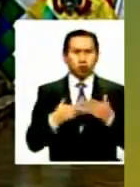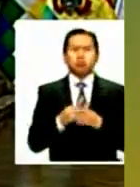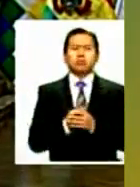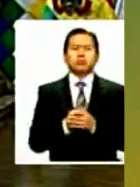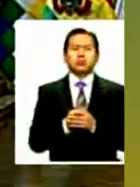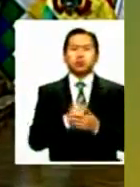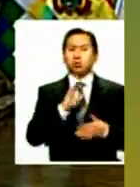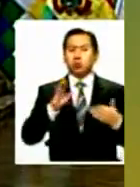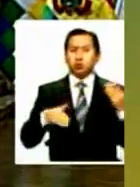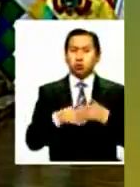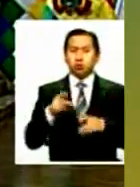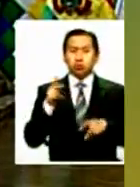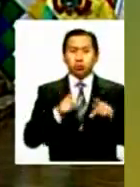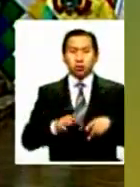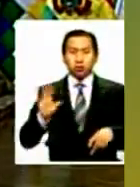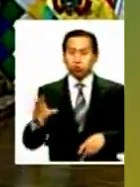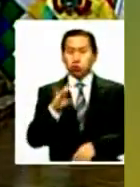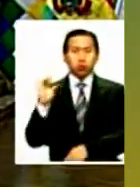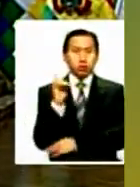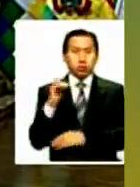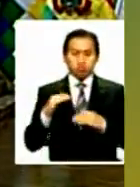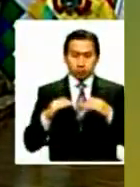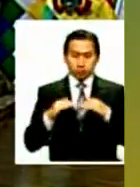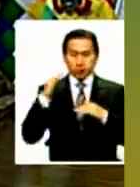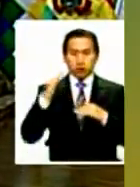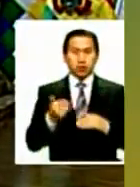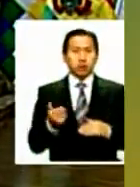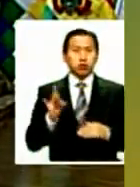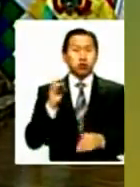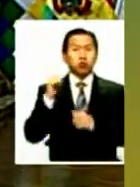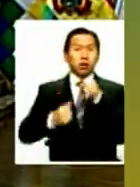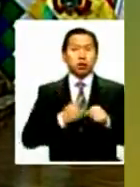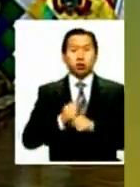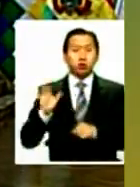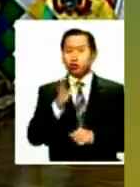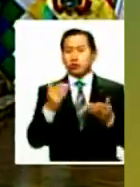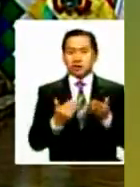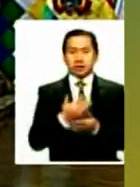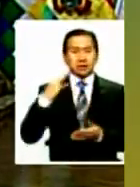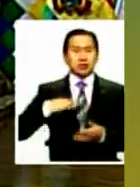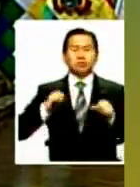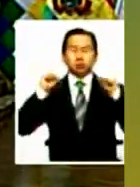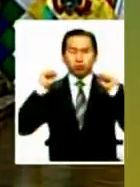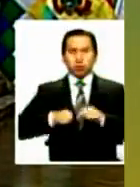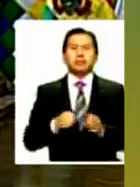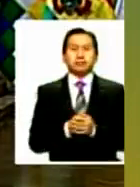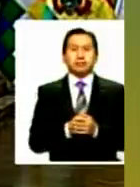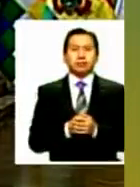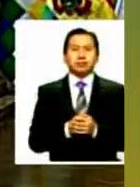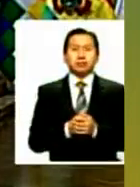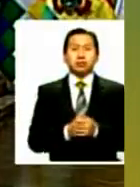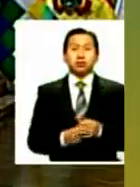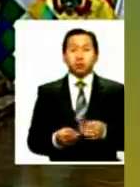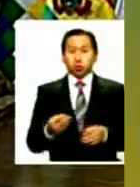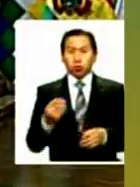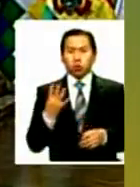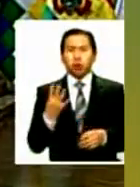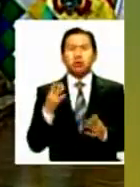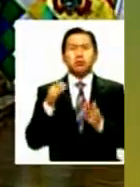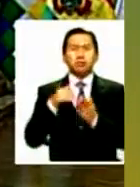formas, de nuevo, los plazos son algo que apremia. Ya desde ayer se estaba pagando el bono familia,